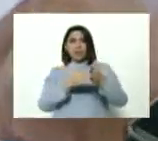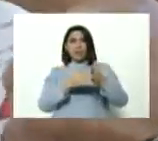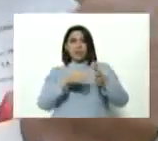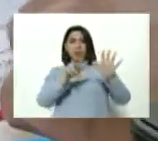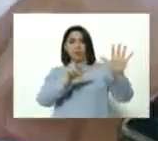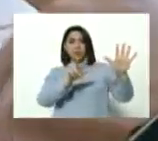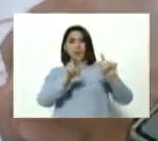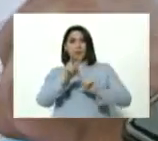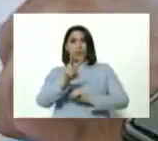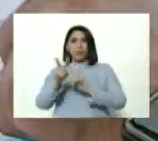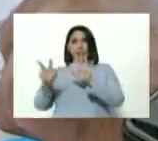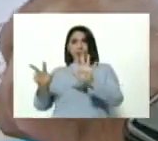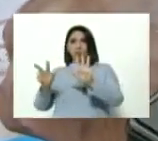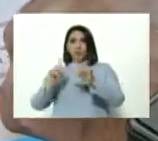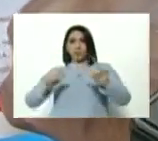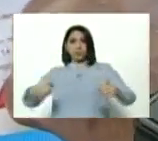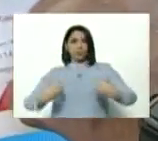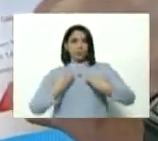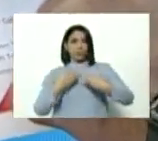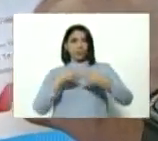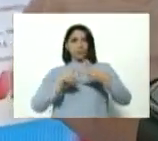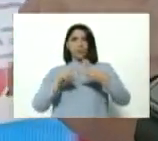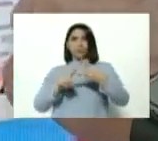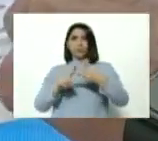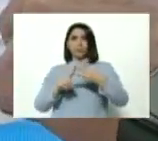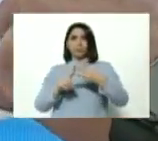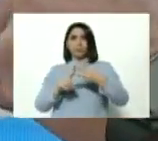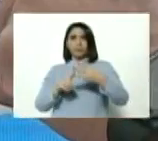casos. Aquí ponemos Estados Unidos como referencia con